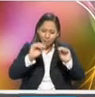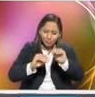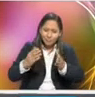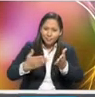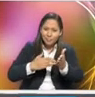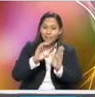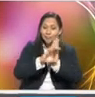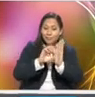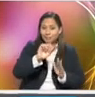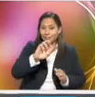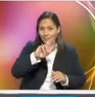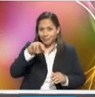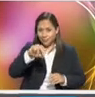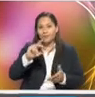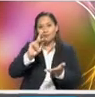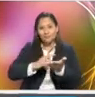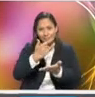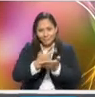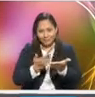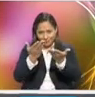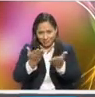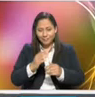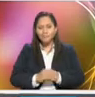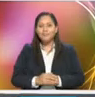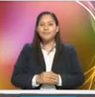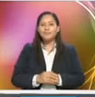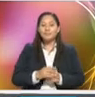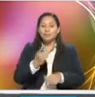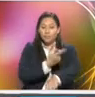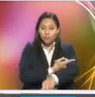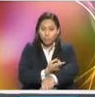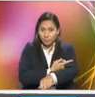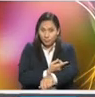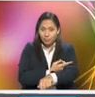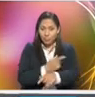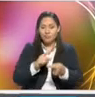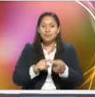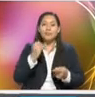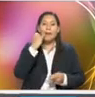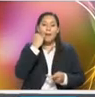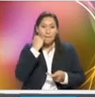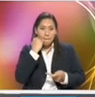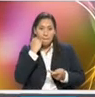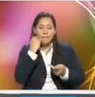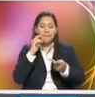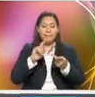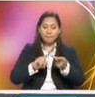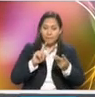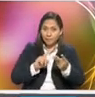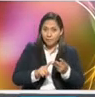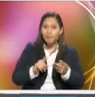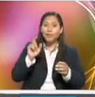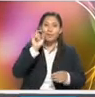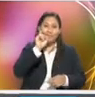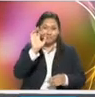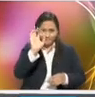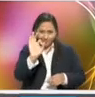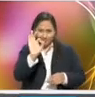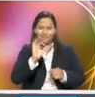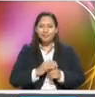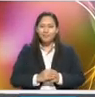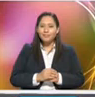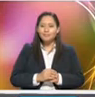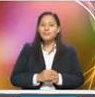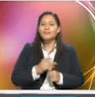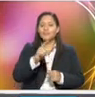al jamón serrano y ahí les repito rápidamente los ingredientes. 5 mitades de durazno natural, una taza de espinaca fileteada, una taza de tomate cherry,